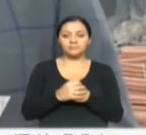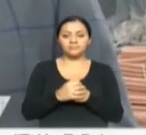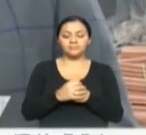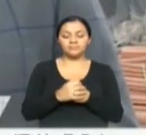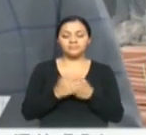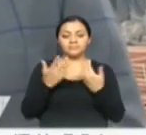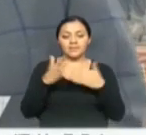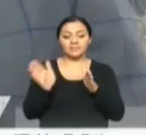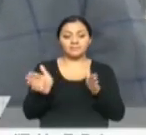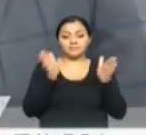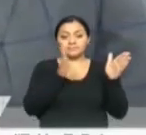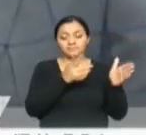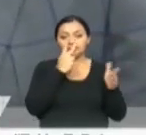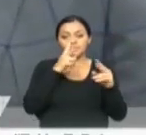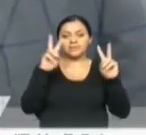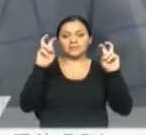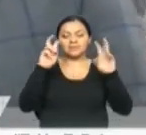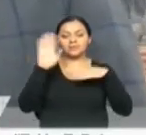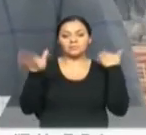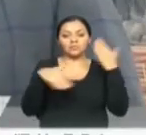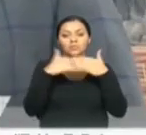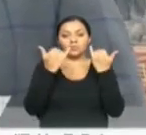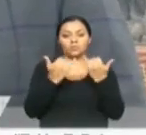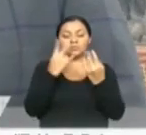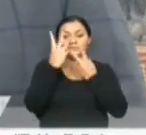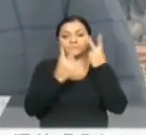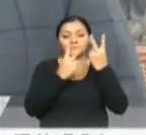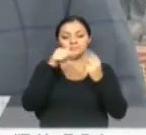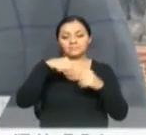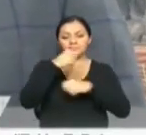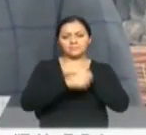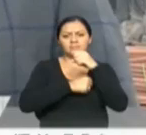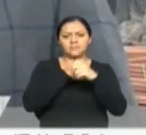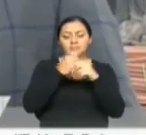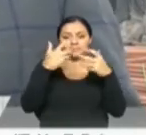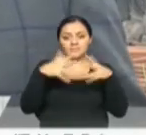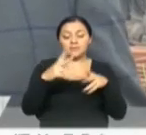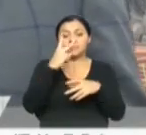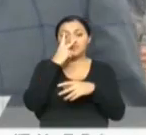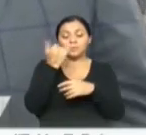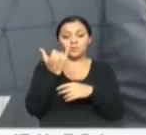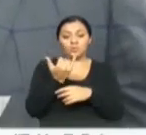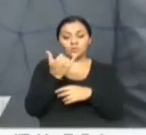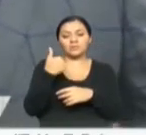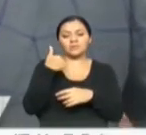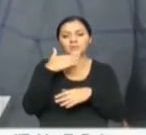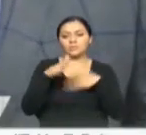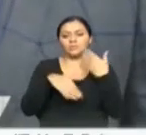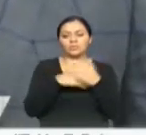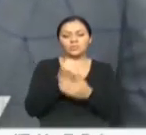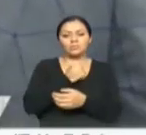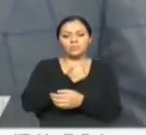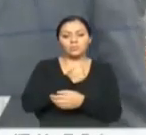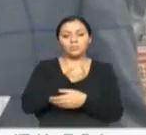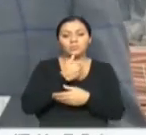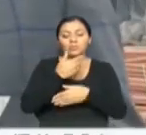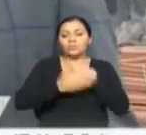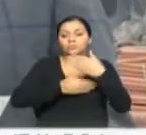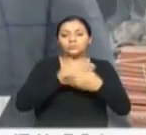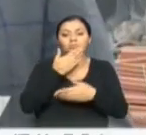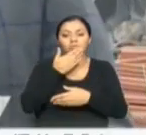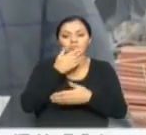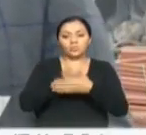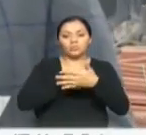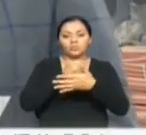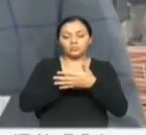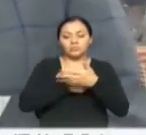Por supuesto, está el tema de la caída de visitantes este año, pero el Gran Bazar tiene su propio ejército para luchar,